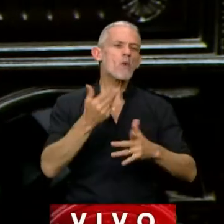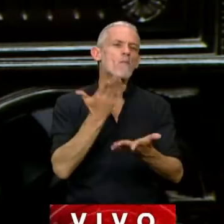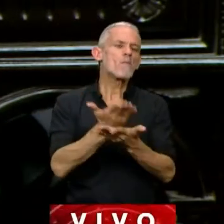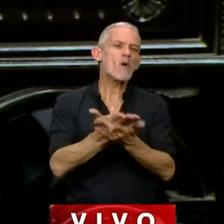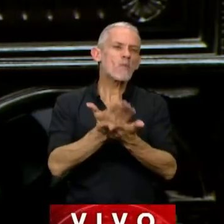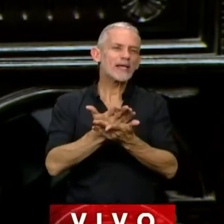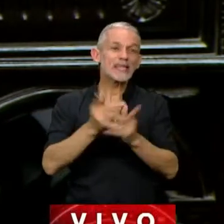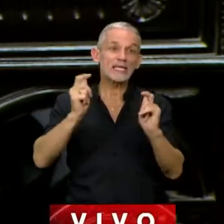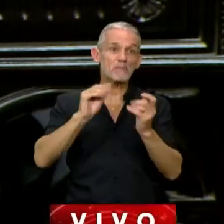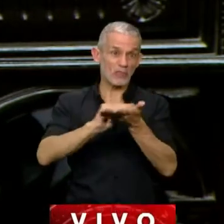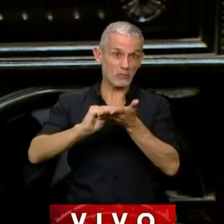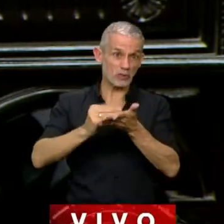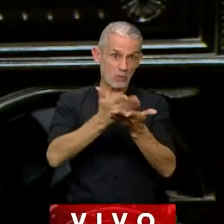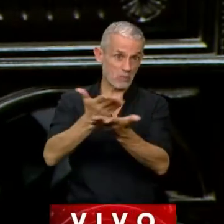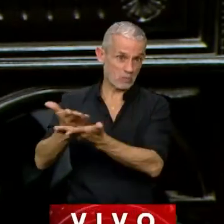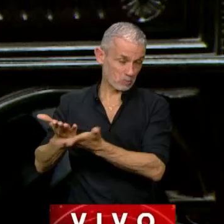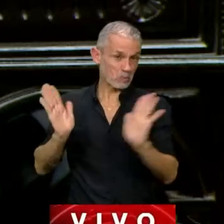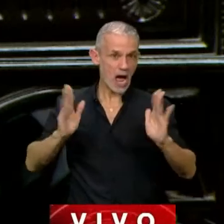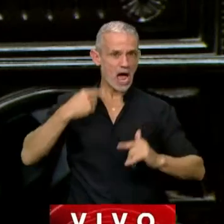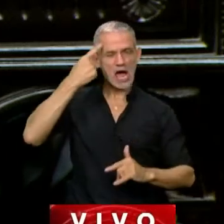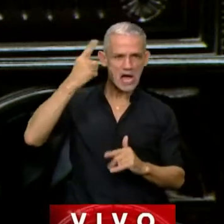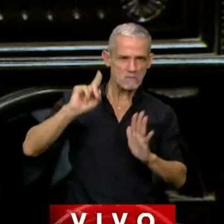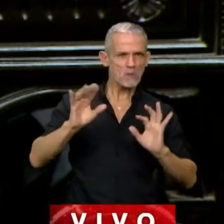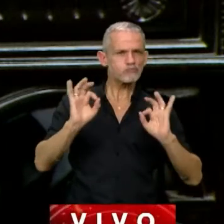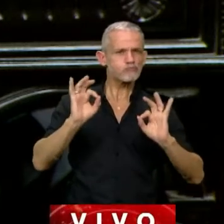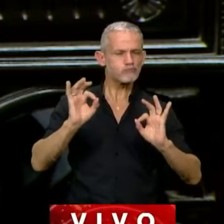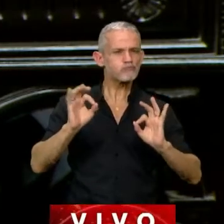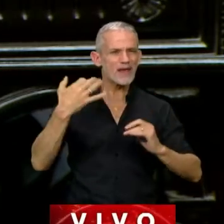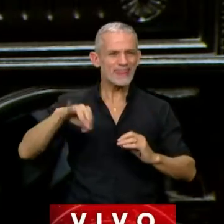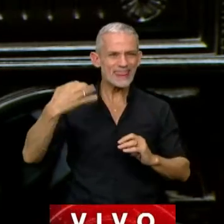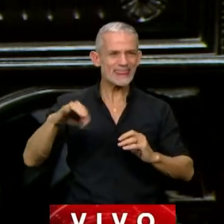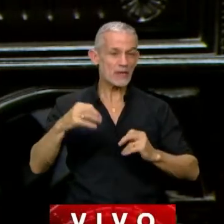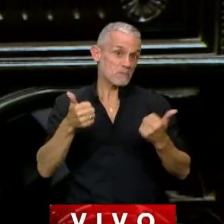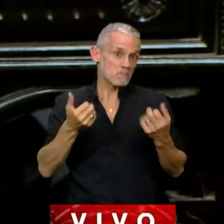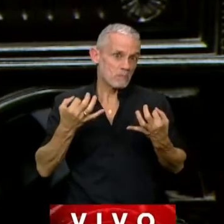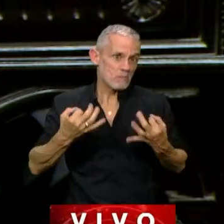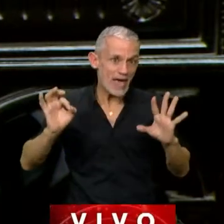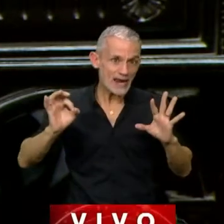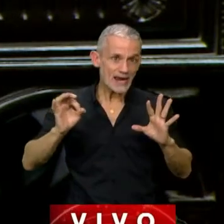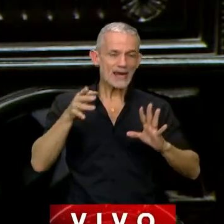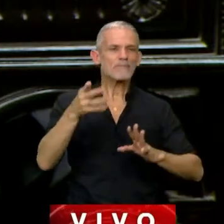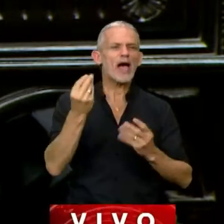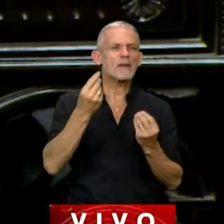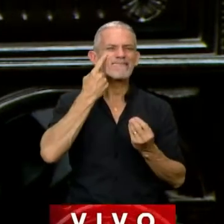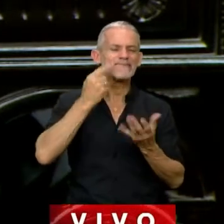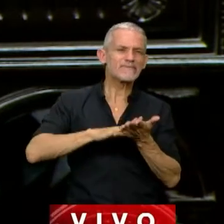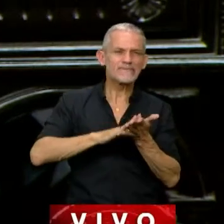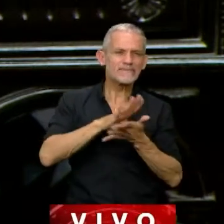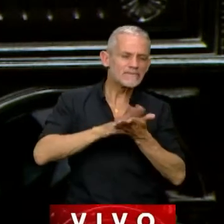propuesta formulada por algunos diputados se entendió que era razonable